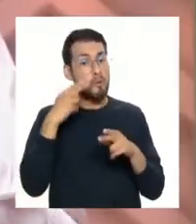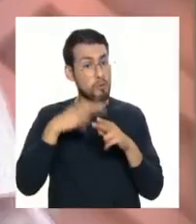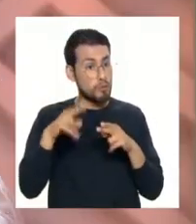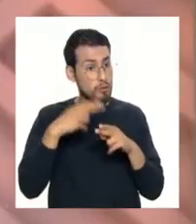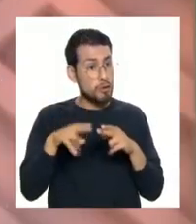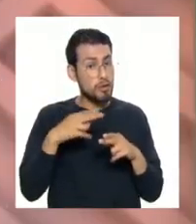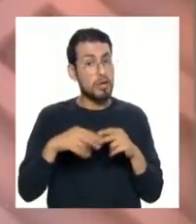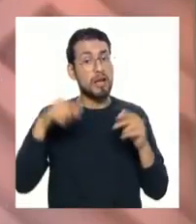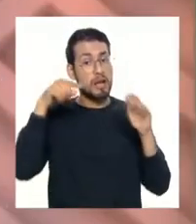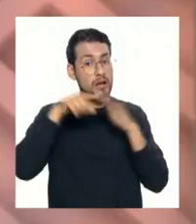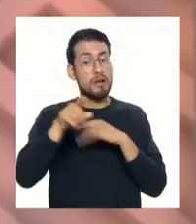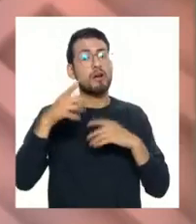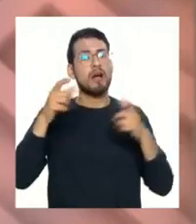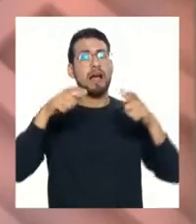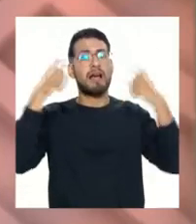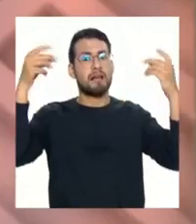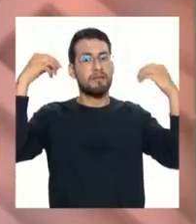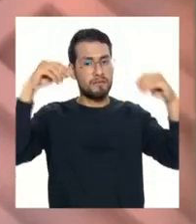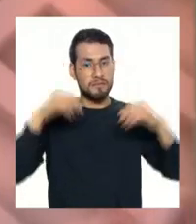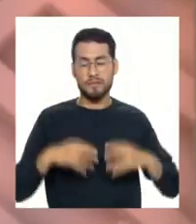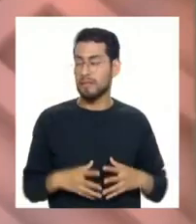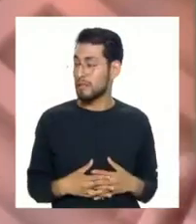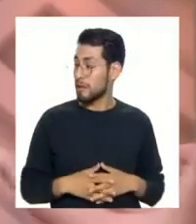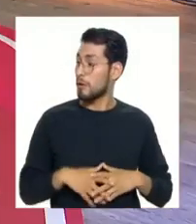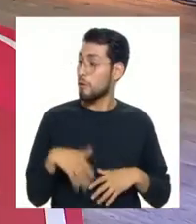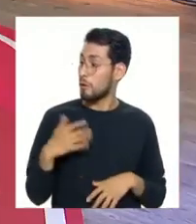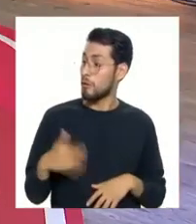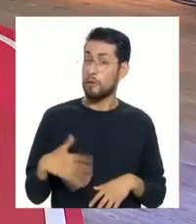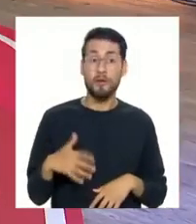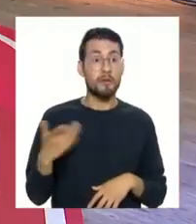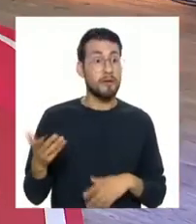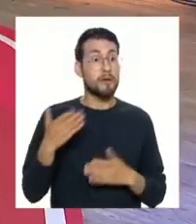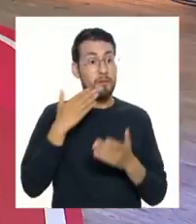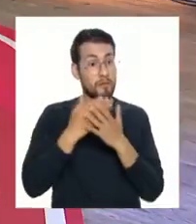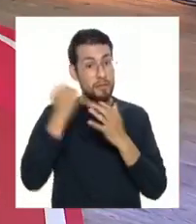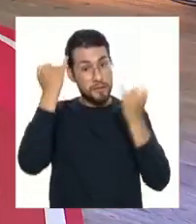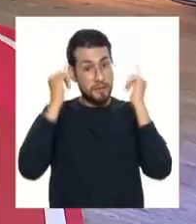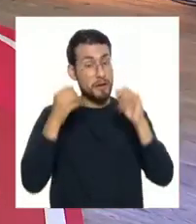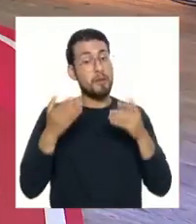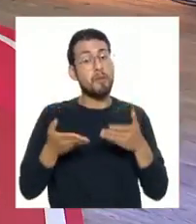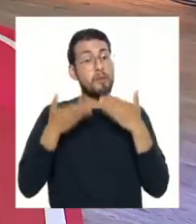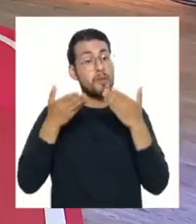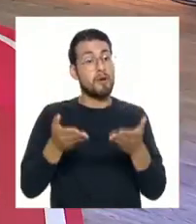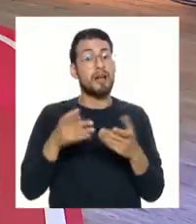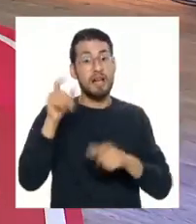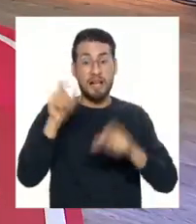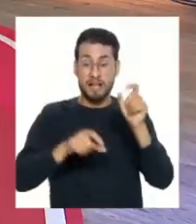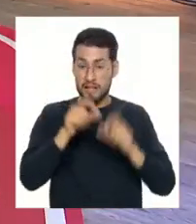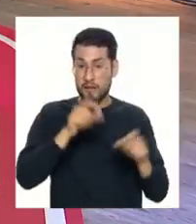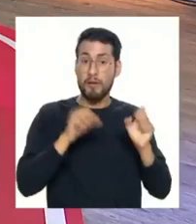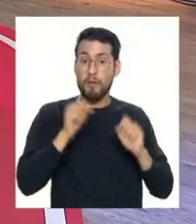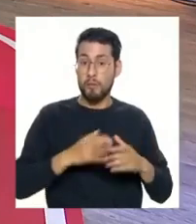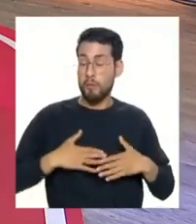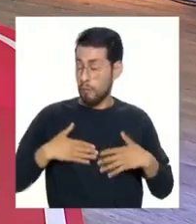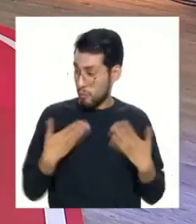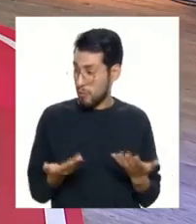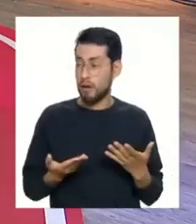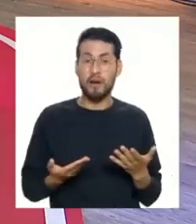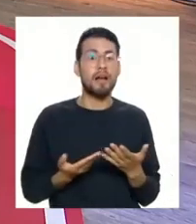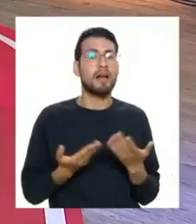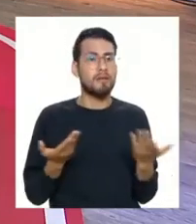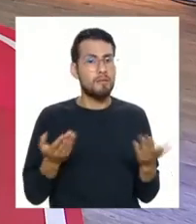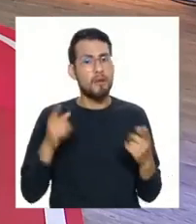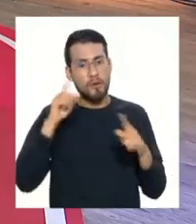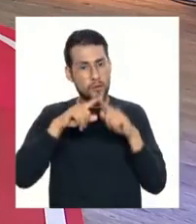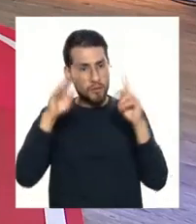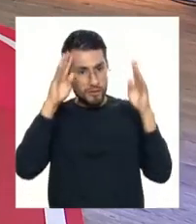ya estaremos ingresando a supermercados. Y de alguna manera también esa es una iniciativa para fomentarle a la gente y que puedan también tener este tipo